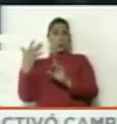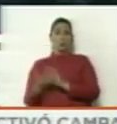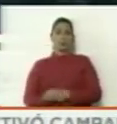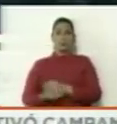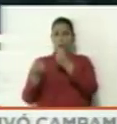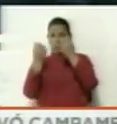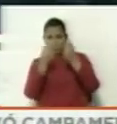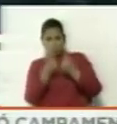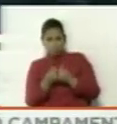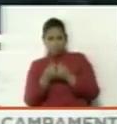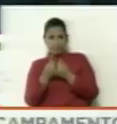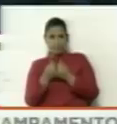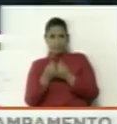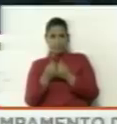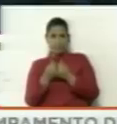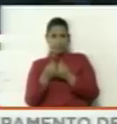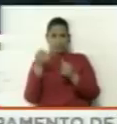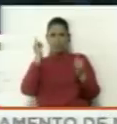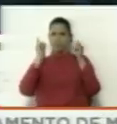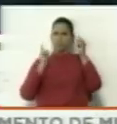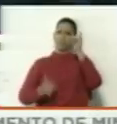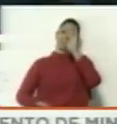dinero y en rumbas.